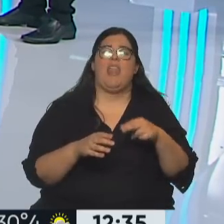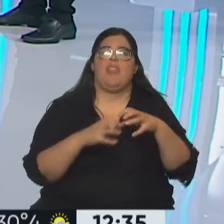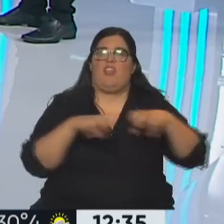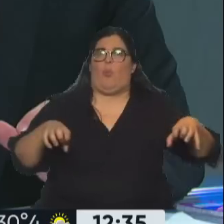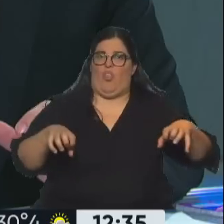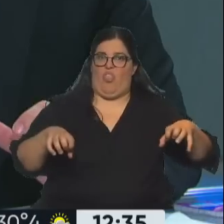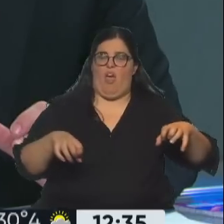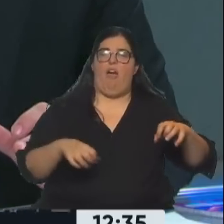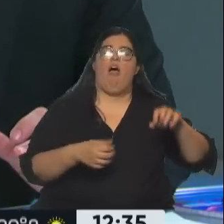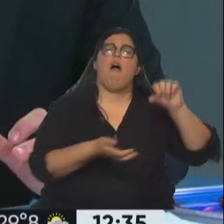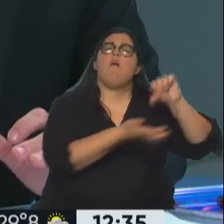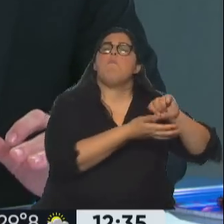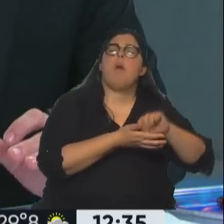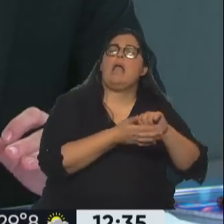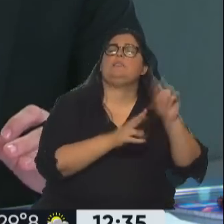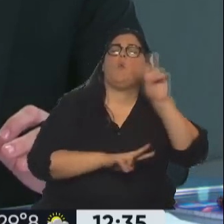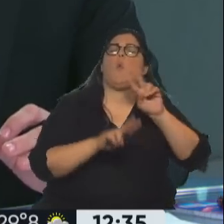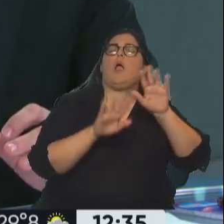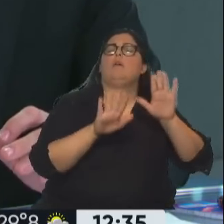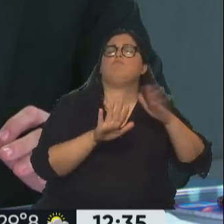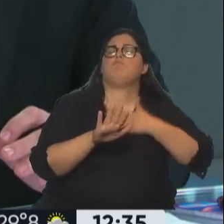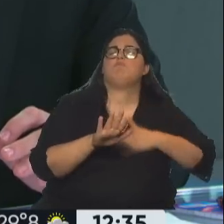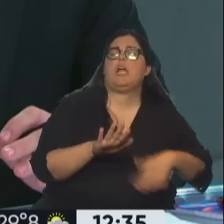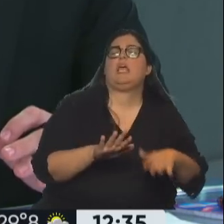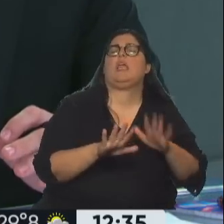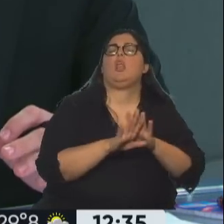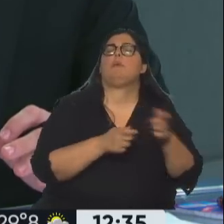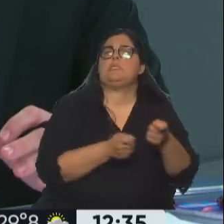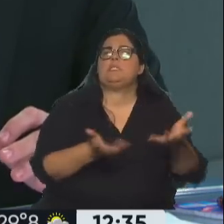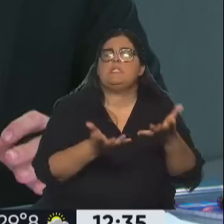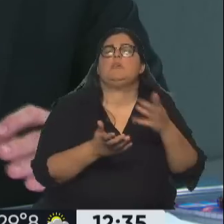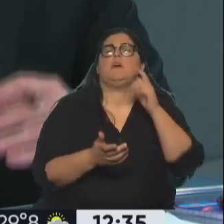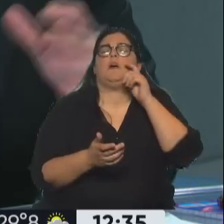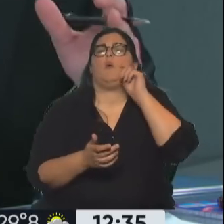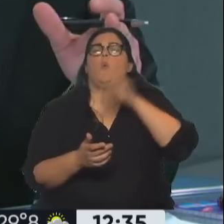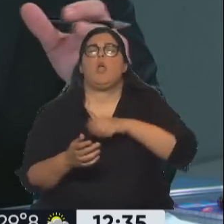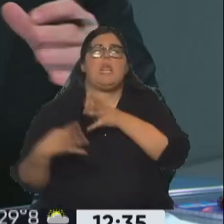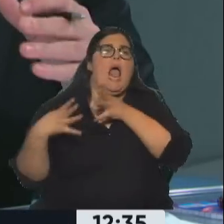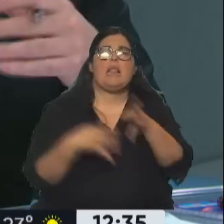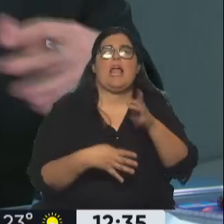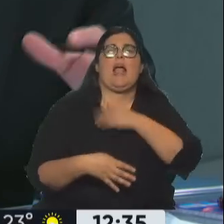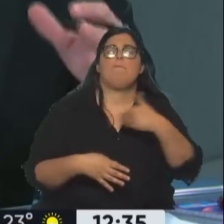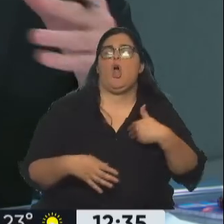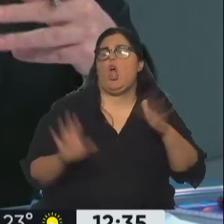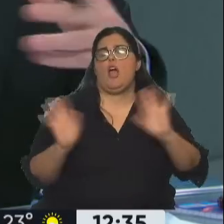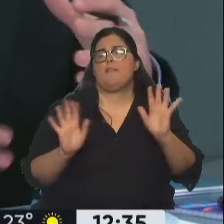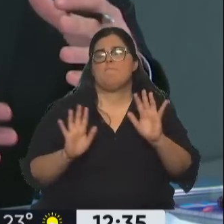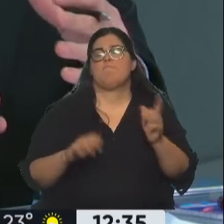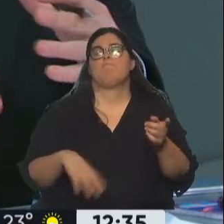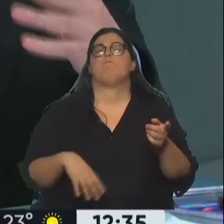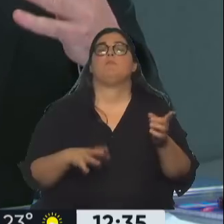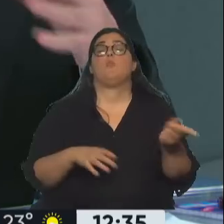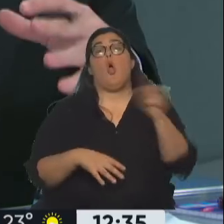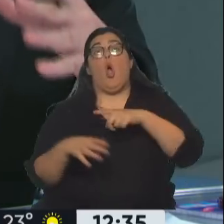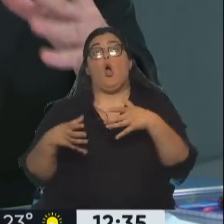de no agitar la idea de que Rusia había atacado Polonia, y otros que, los países bálticos y otros